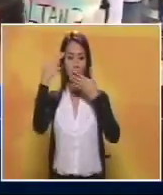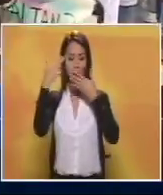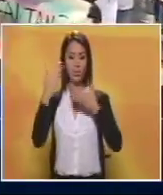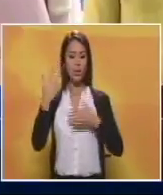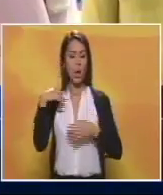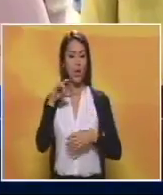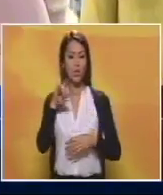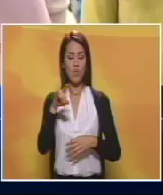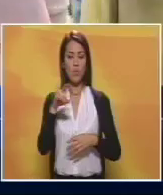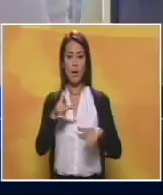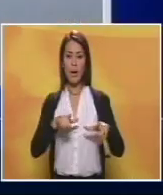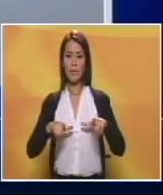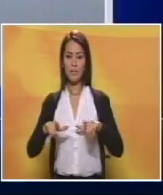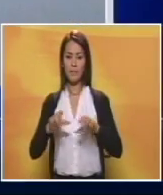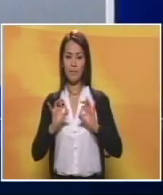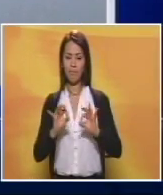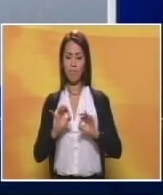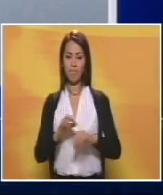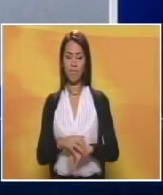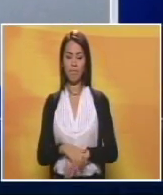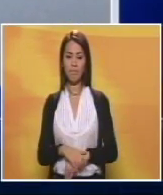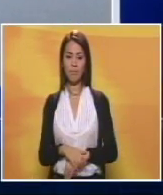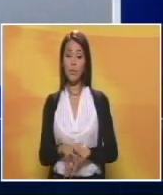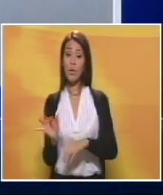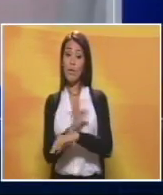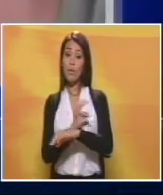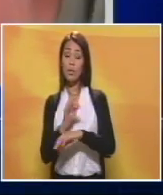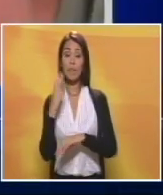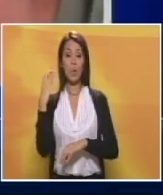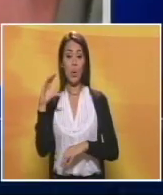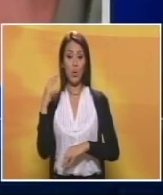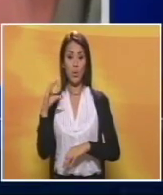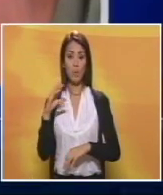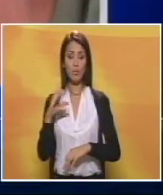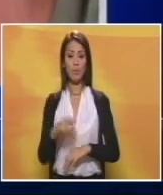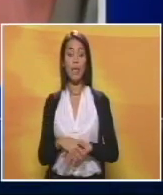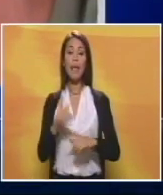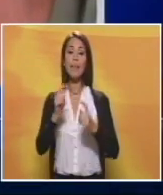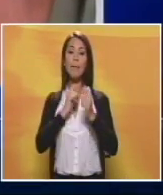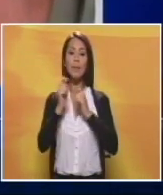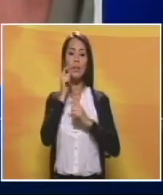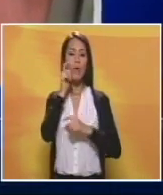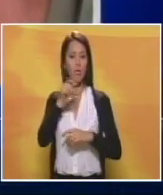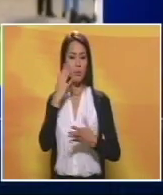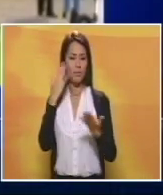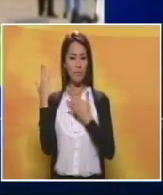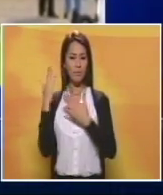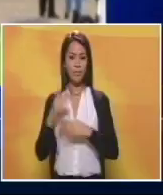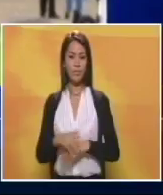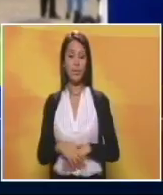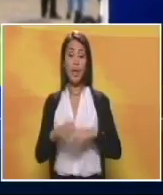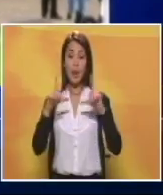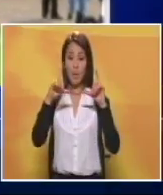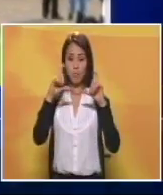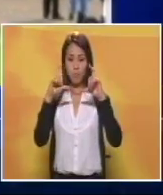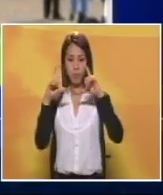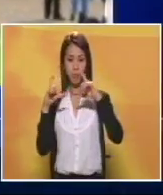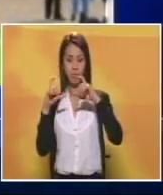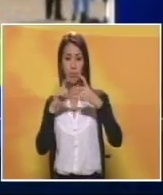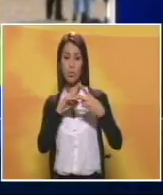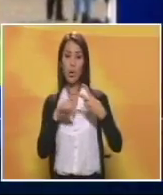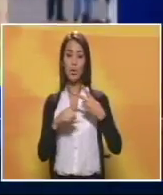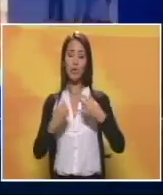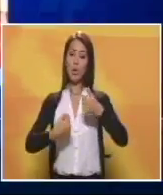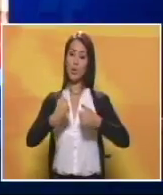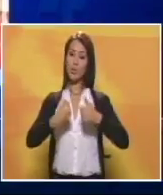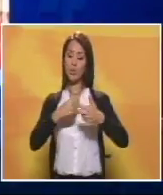lunes en la provincia de Esmeraldas, fronteriza con Colombia. Se trata del periodista Javier Ortega, del fotógrafo Paul Rivas y del